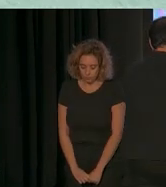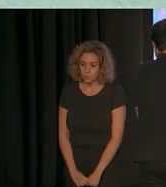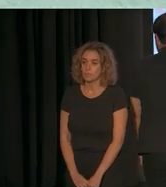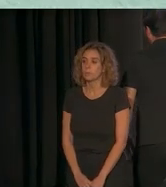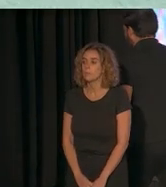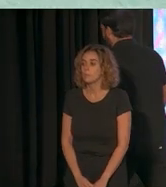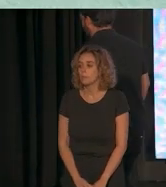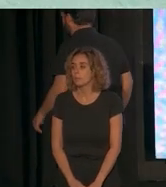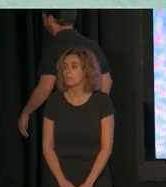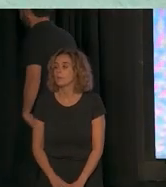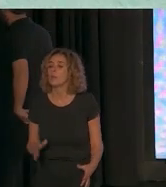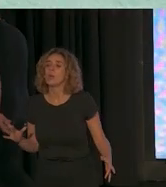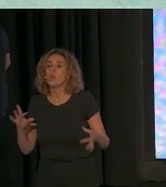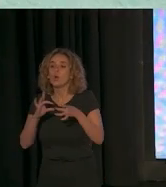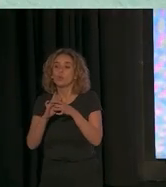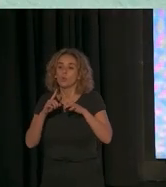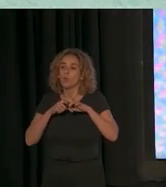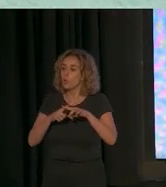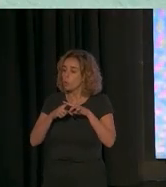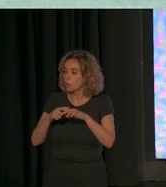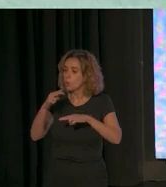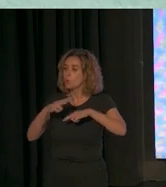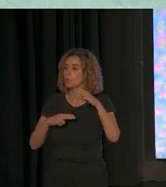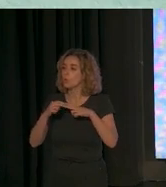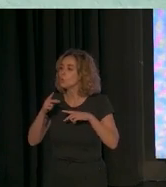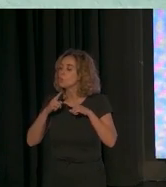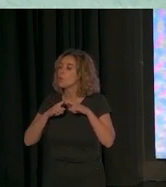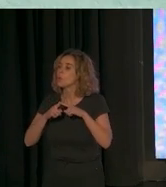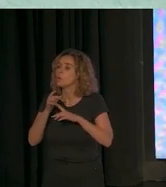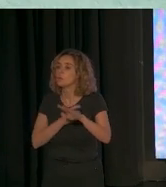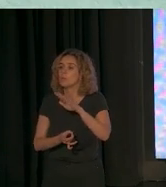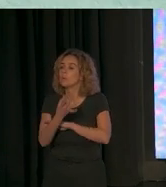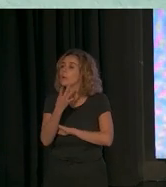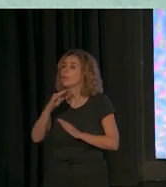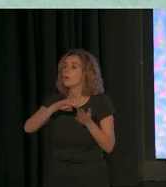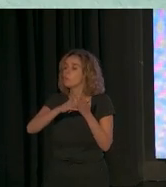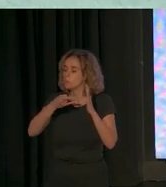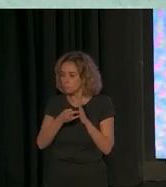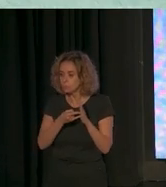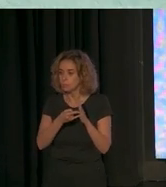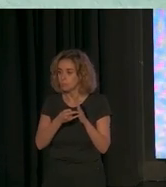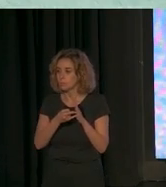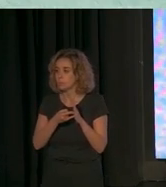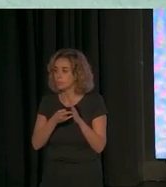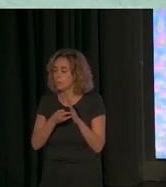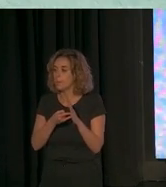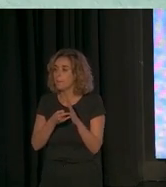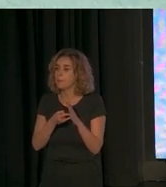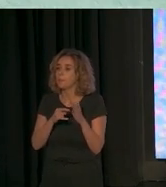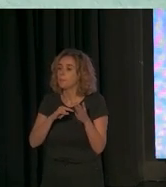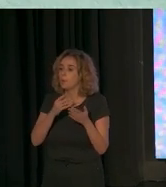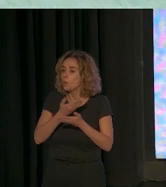Y de esa colaboración compartida, de esa construcción compartida, nace un proyecto, nace la necesidad de articular un